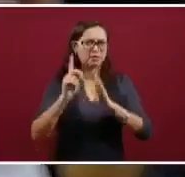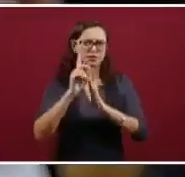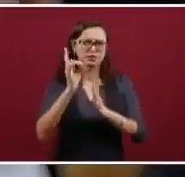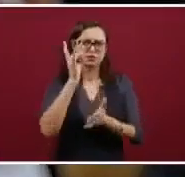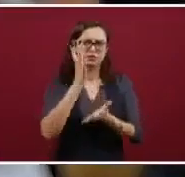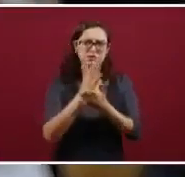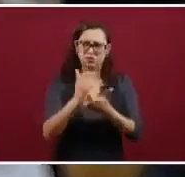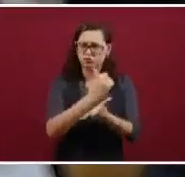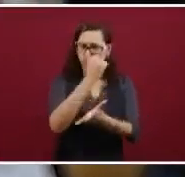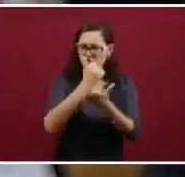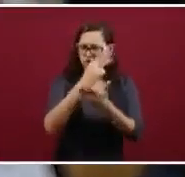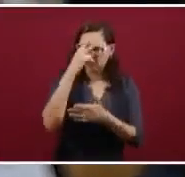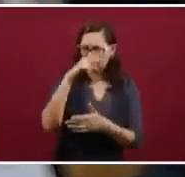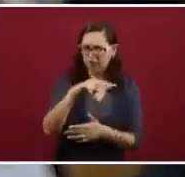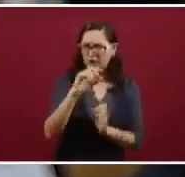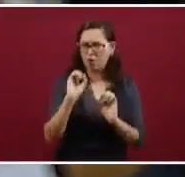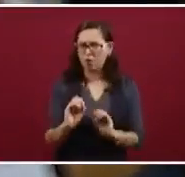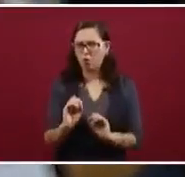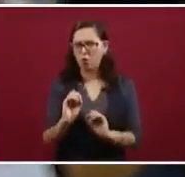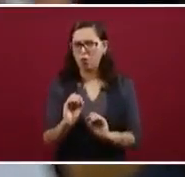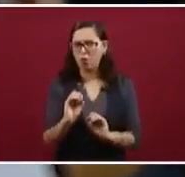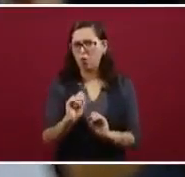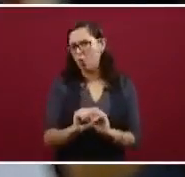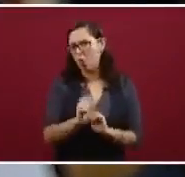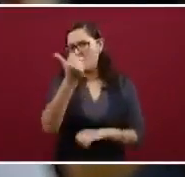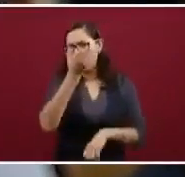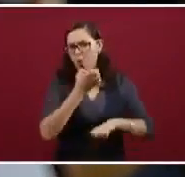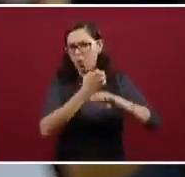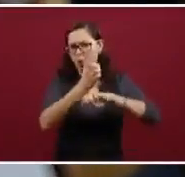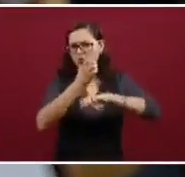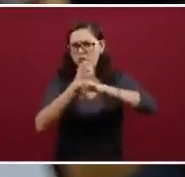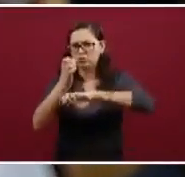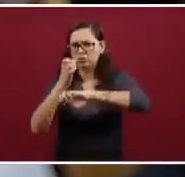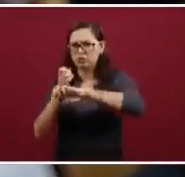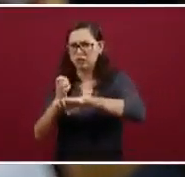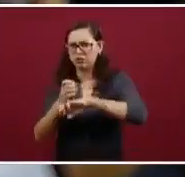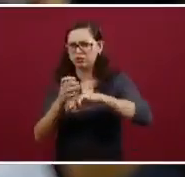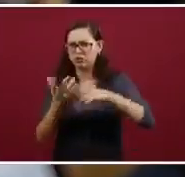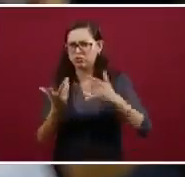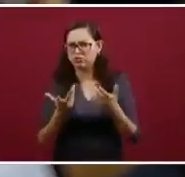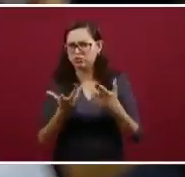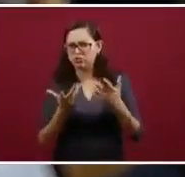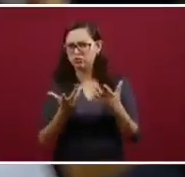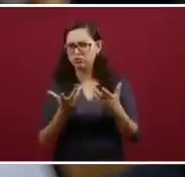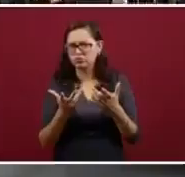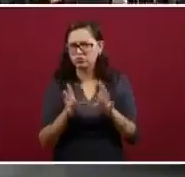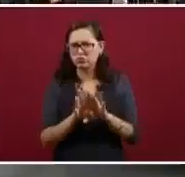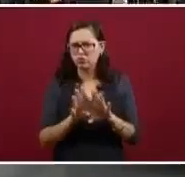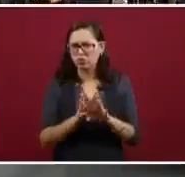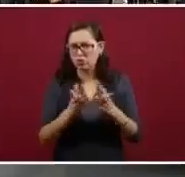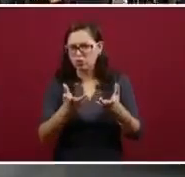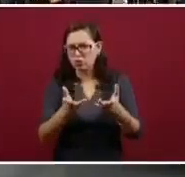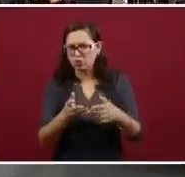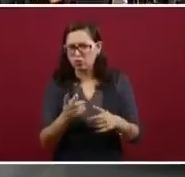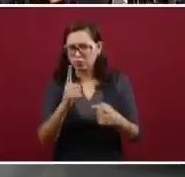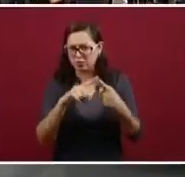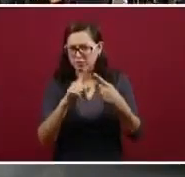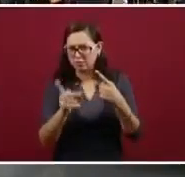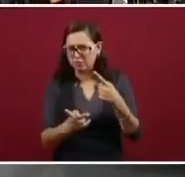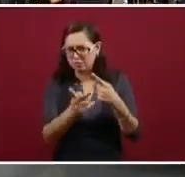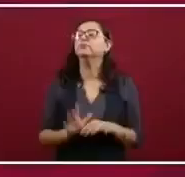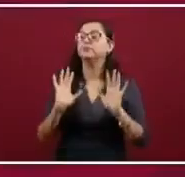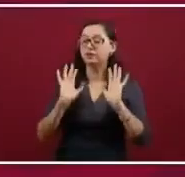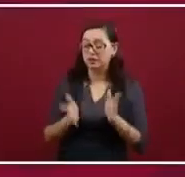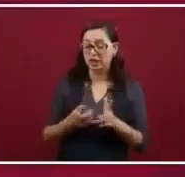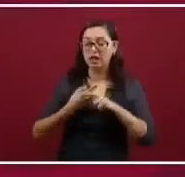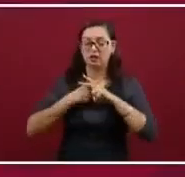de México o va más allá del centro del país. Esa sería mi primera pregunta. Se está